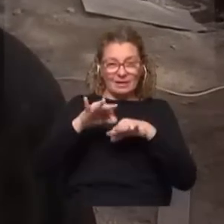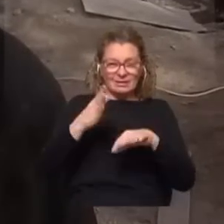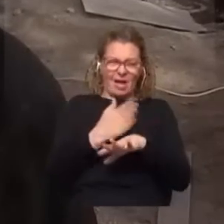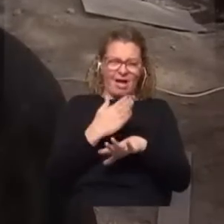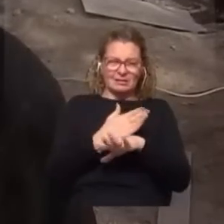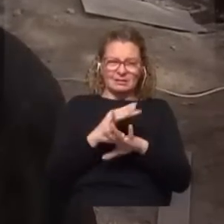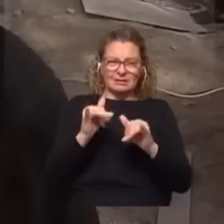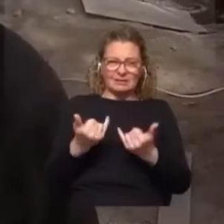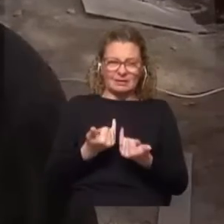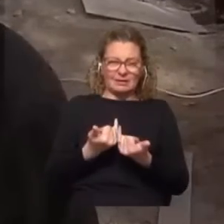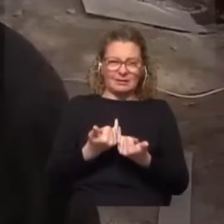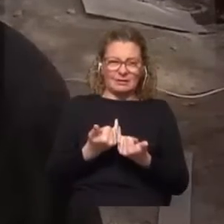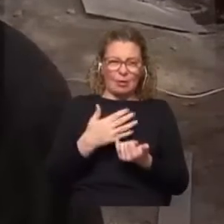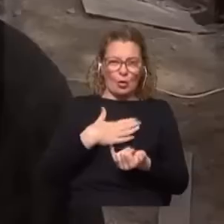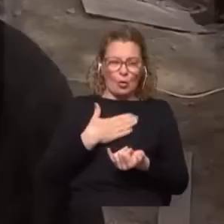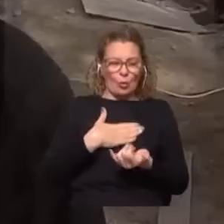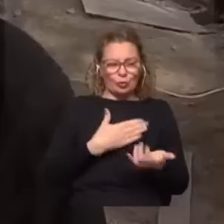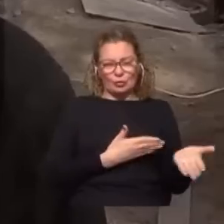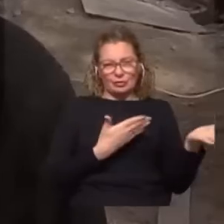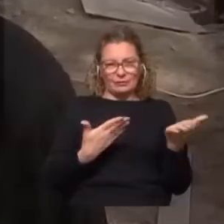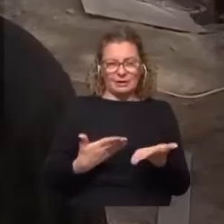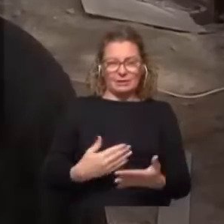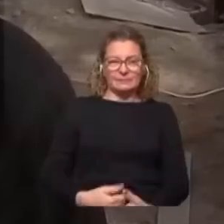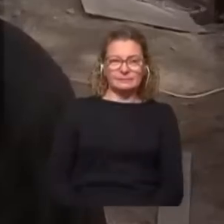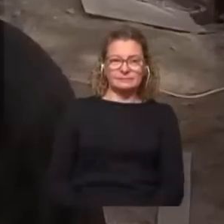tiempo y también es un va a ser un gusto recibirla